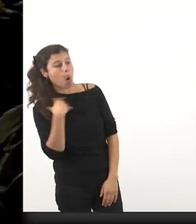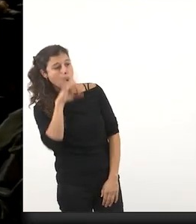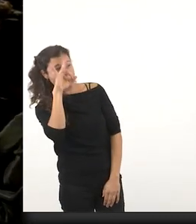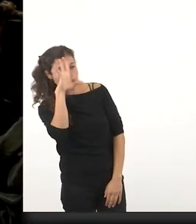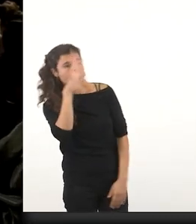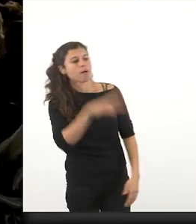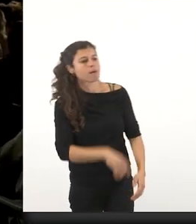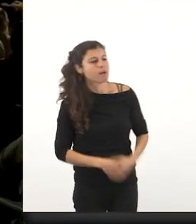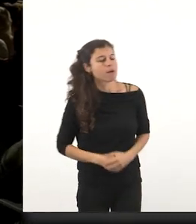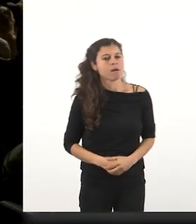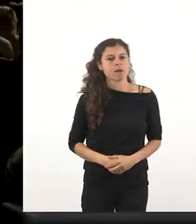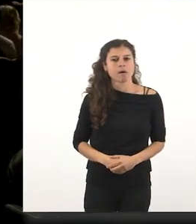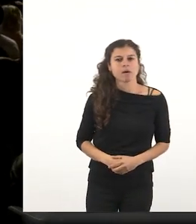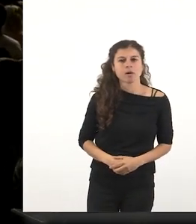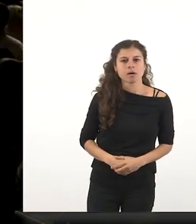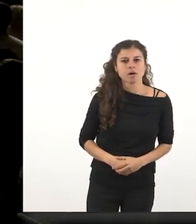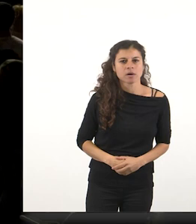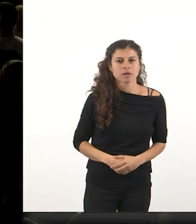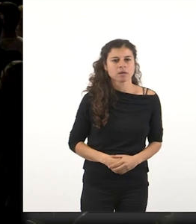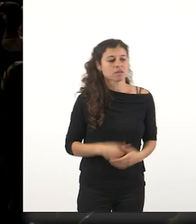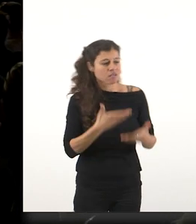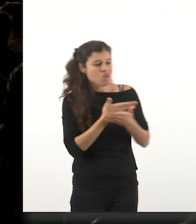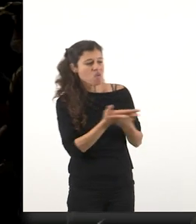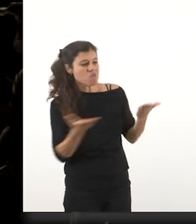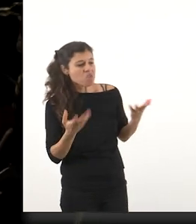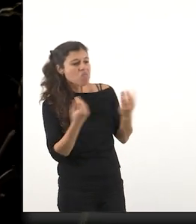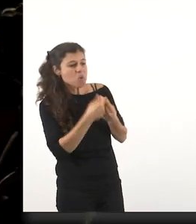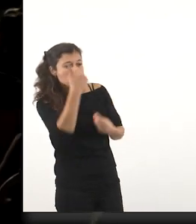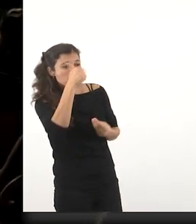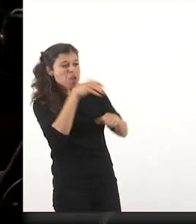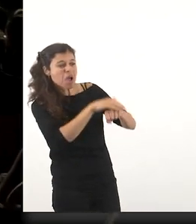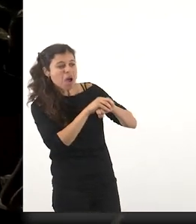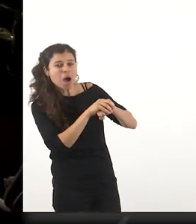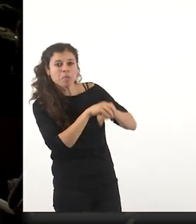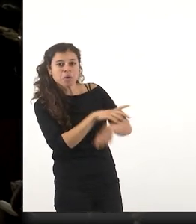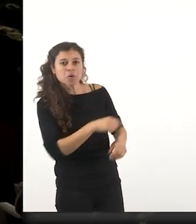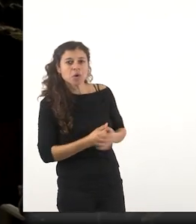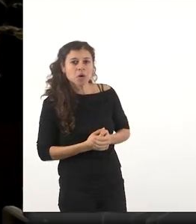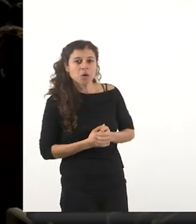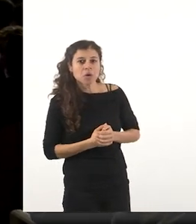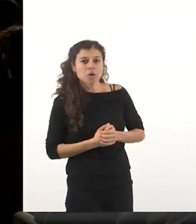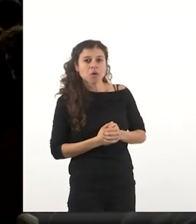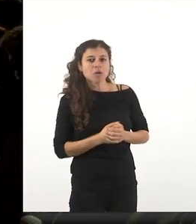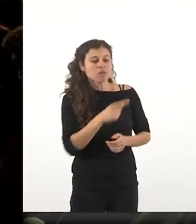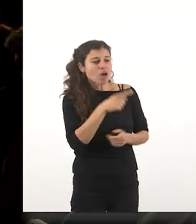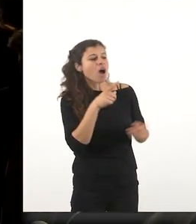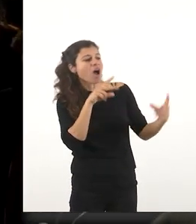Me ha deslumbrado. Tú tienes confianza en un tío que es tu amigo y que mientras que te habla de tonterías, no para de mirarte las